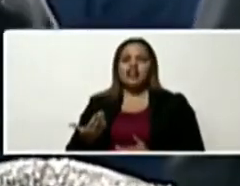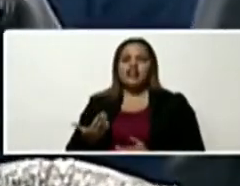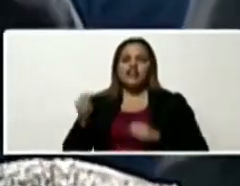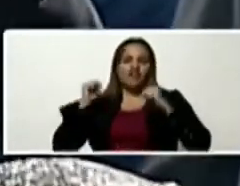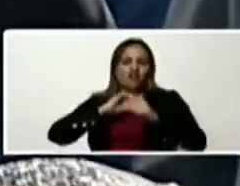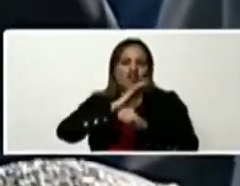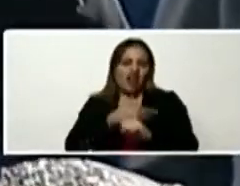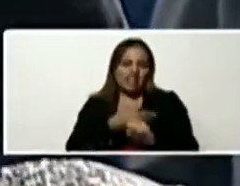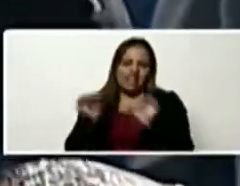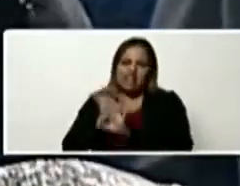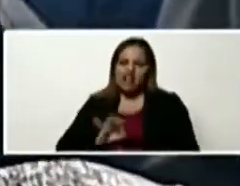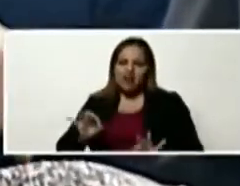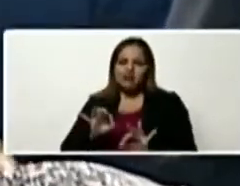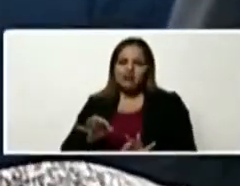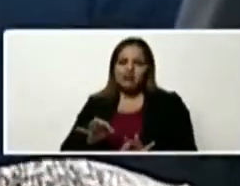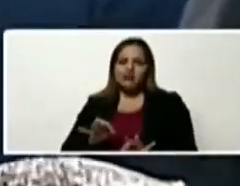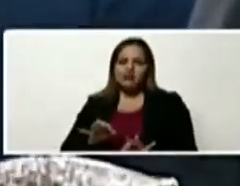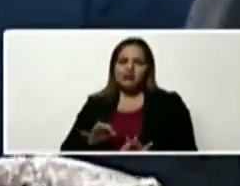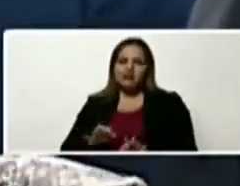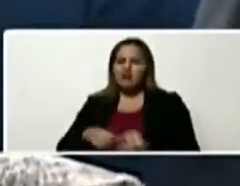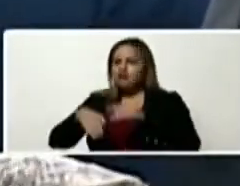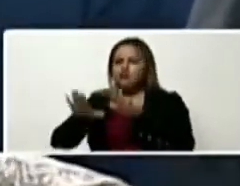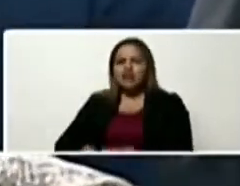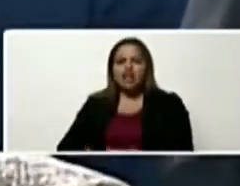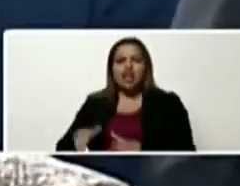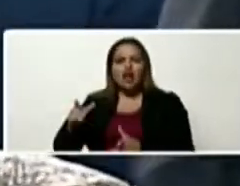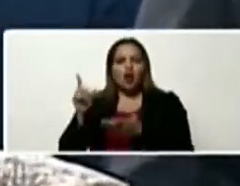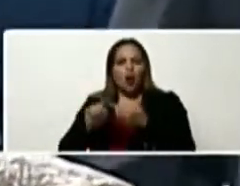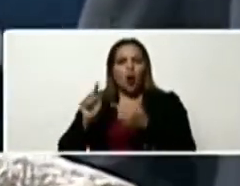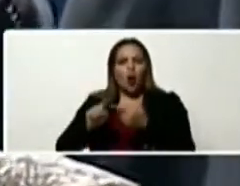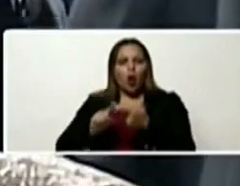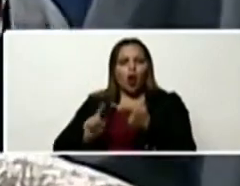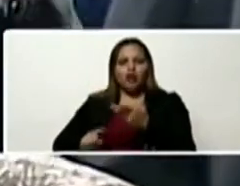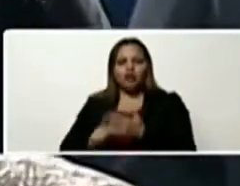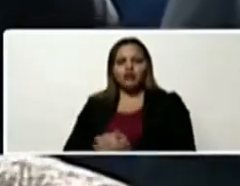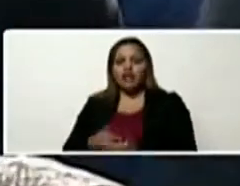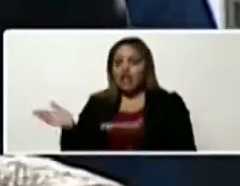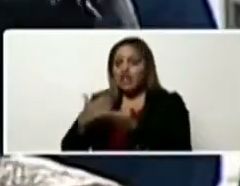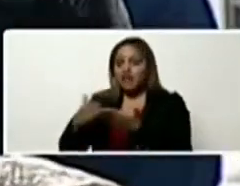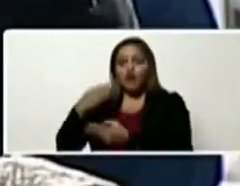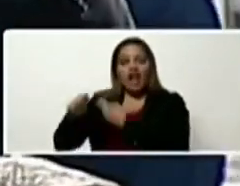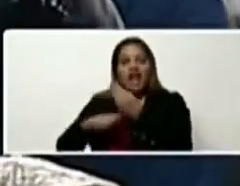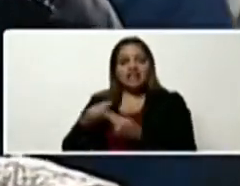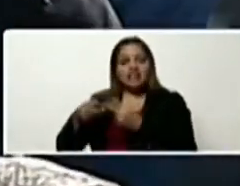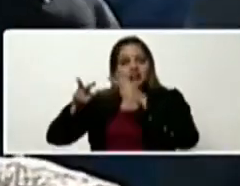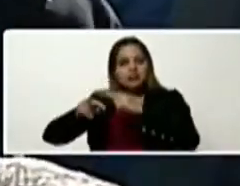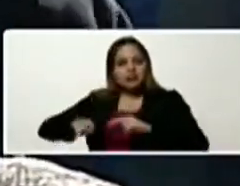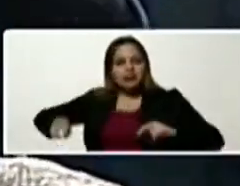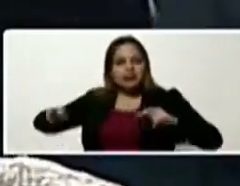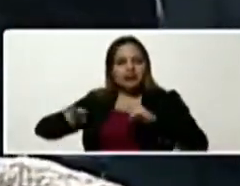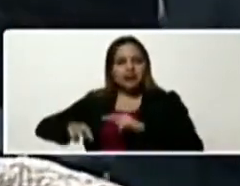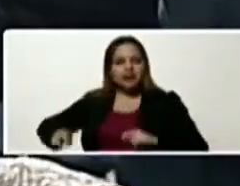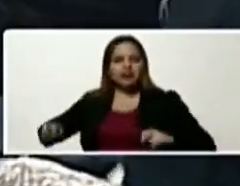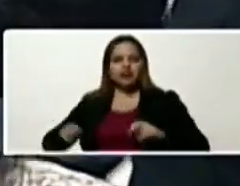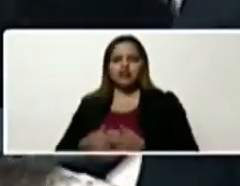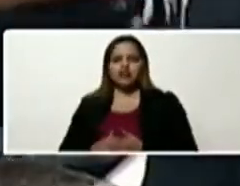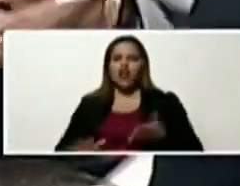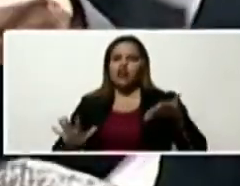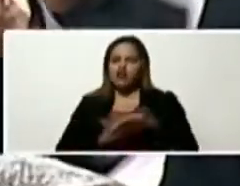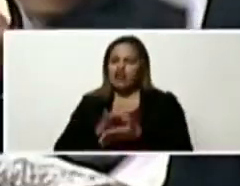suficientes para detener el conteo. Entonces, el libro hace un poco el inventario de